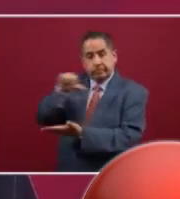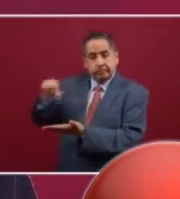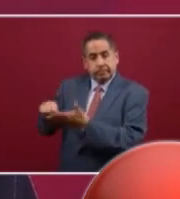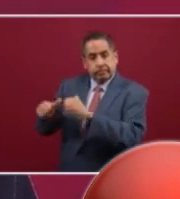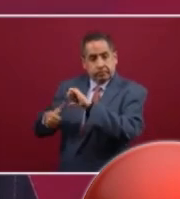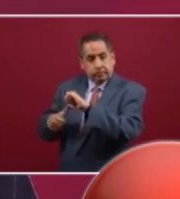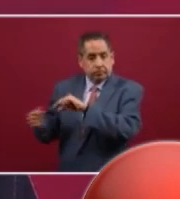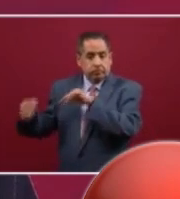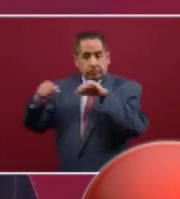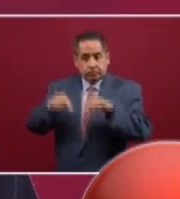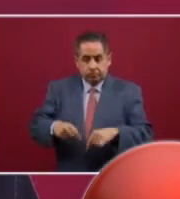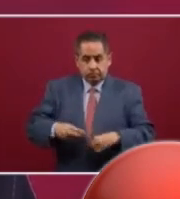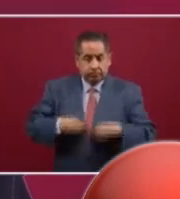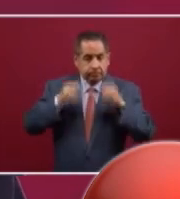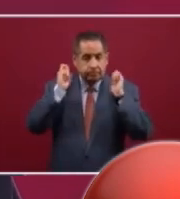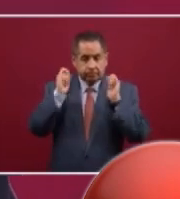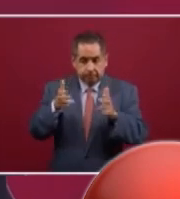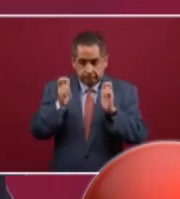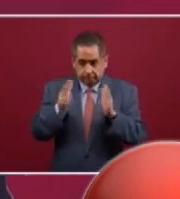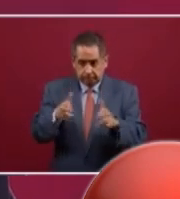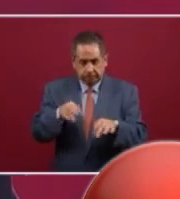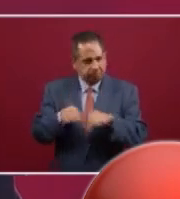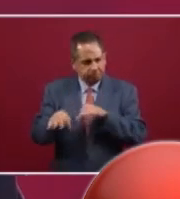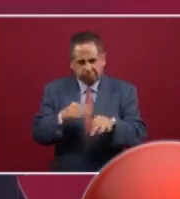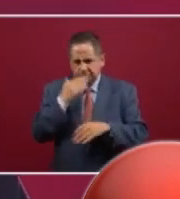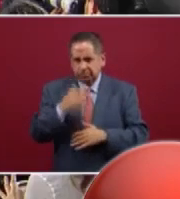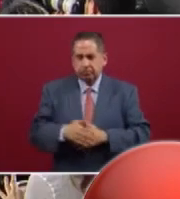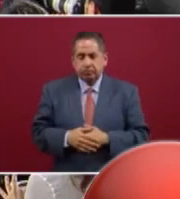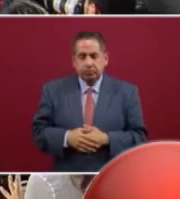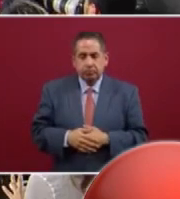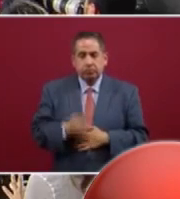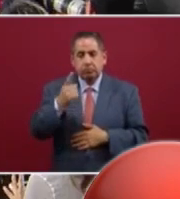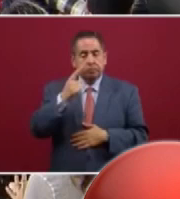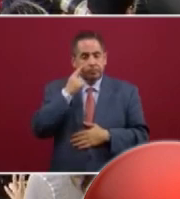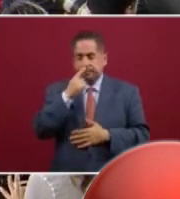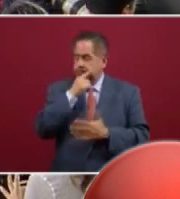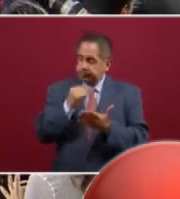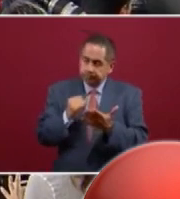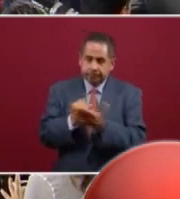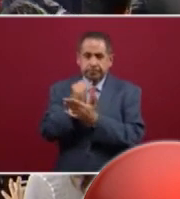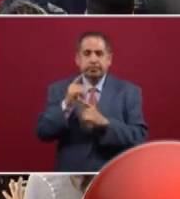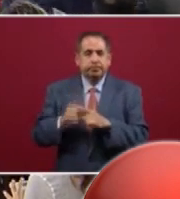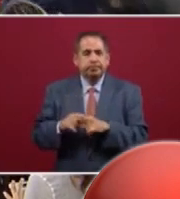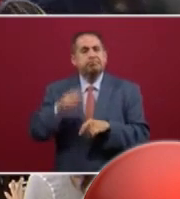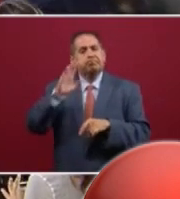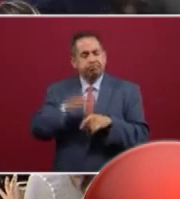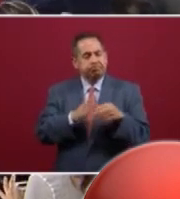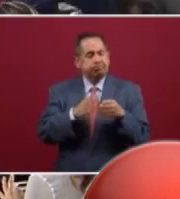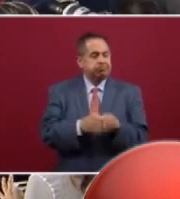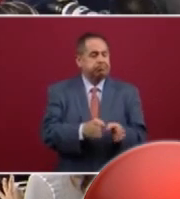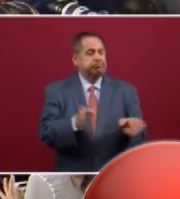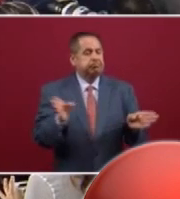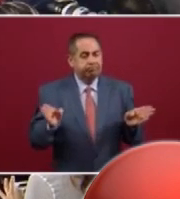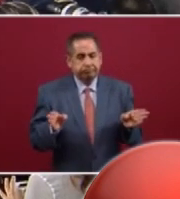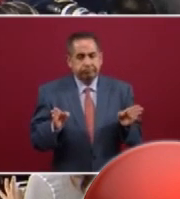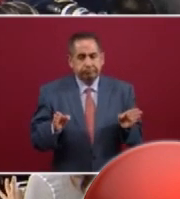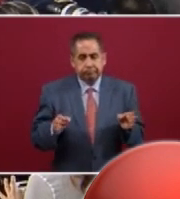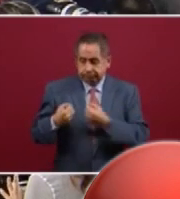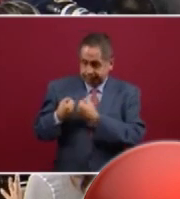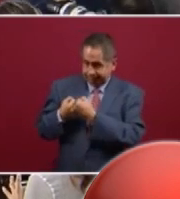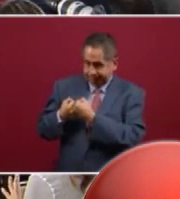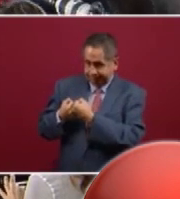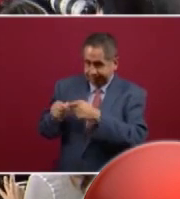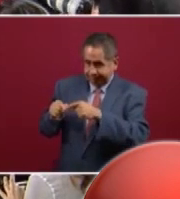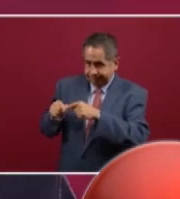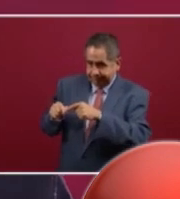Chiapas. Una de las decisiones que hemos tomado es ampliar en toda la franja